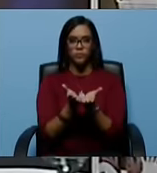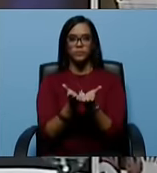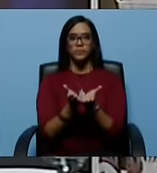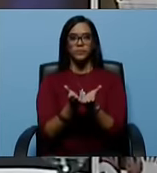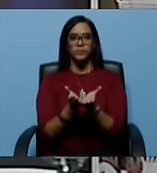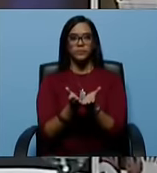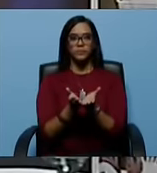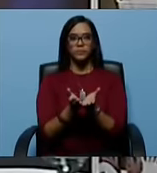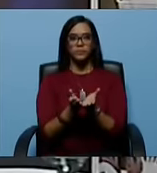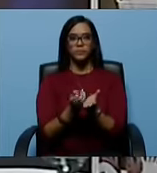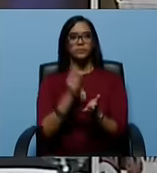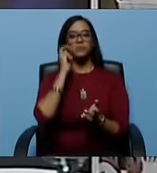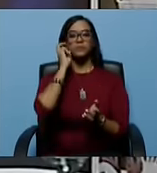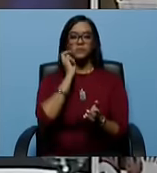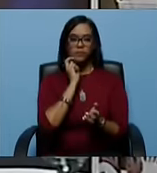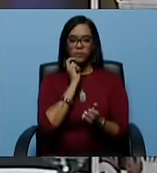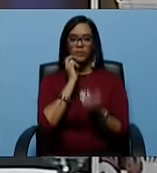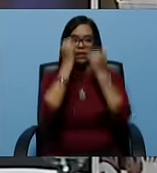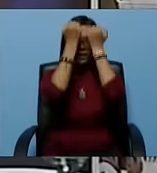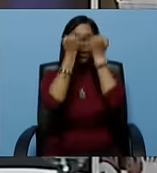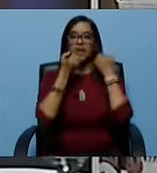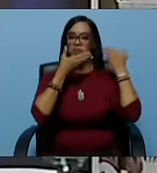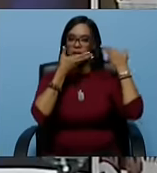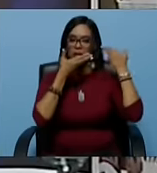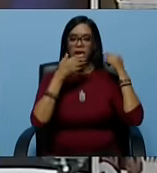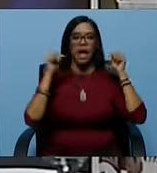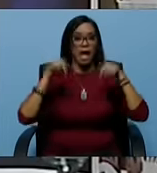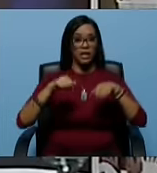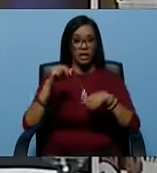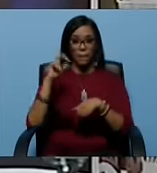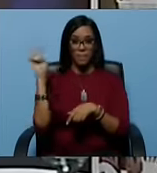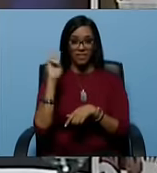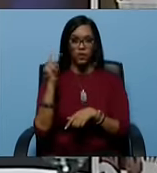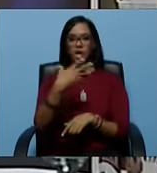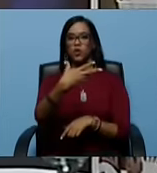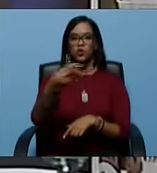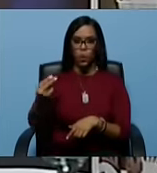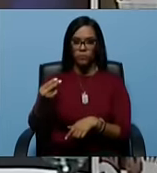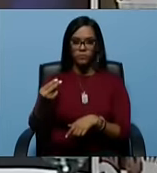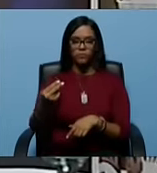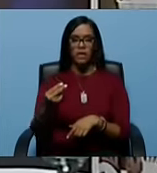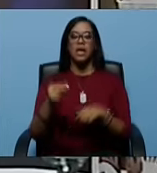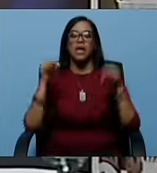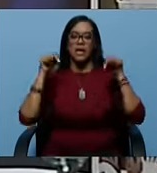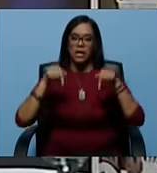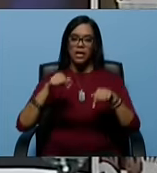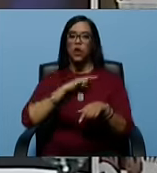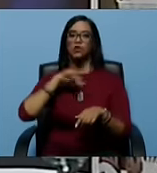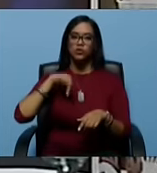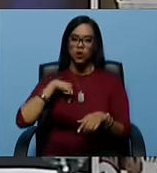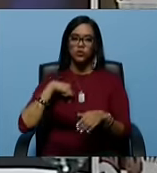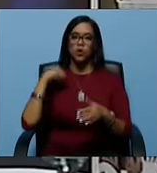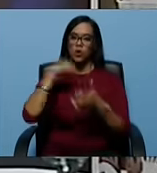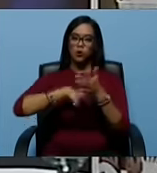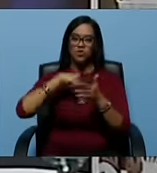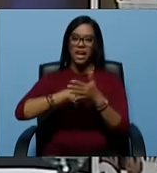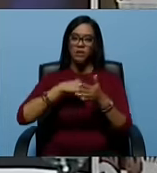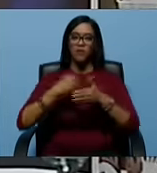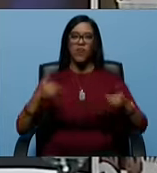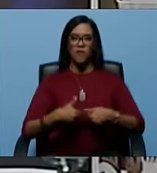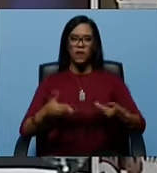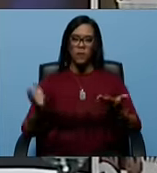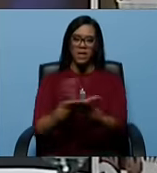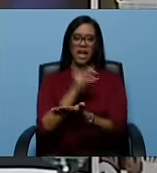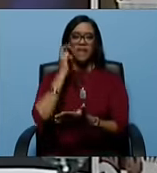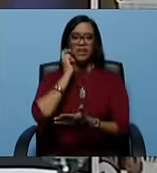El fascismo y el terrorismo, no, aquí en Venezuela no. Y nosotros, luchando y haciendo el esfuerzo por derrotar al fascismo